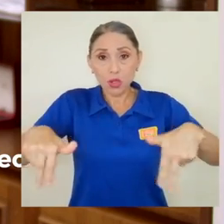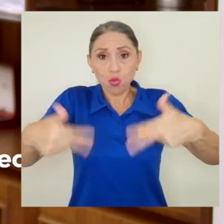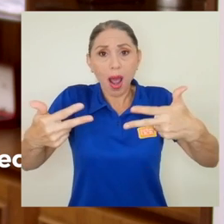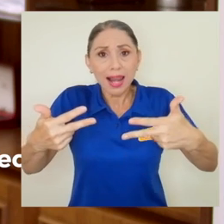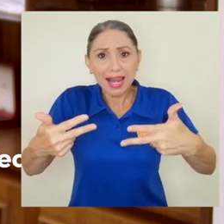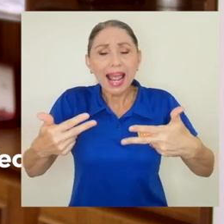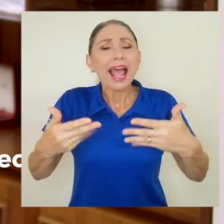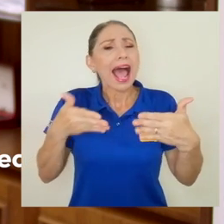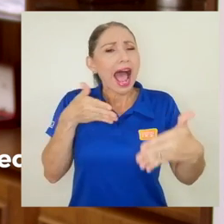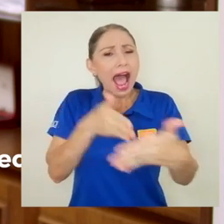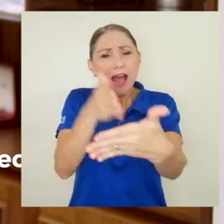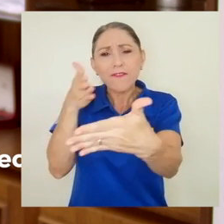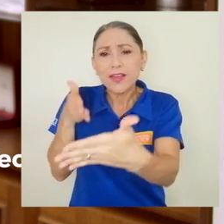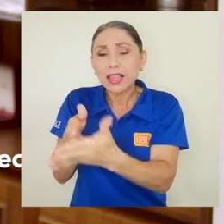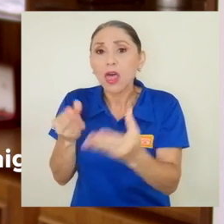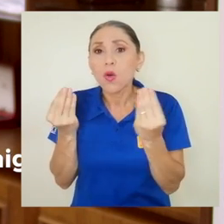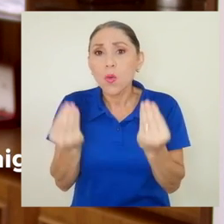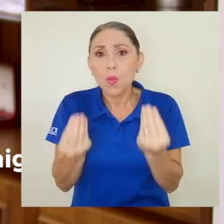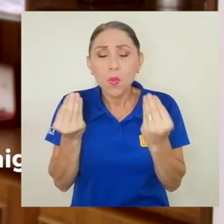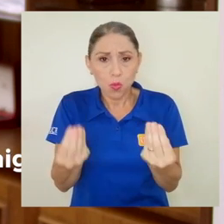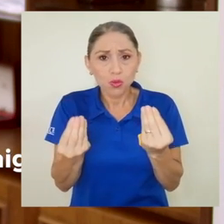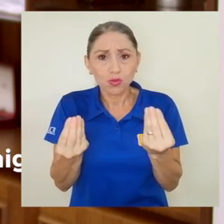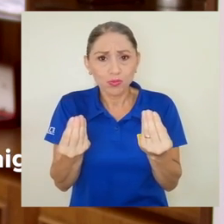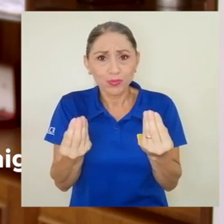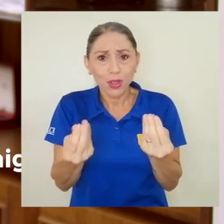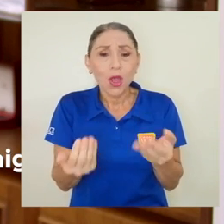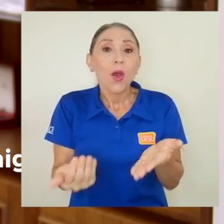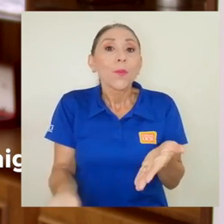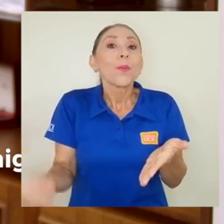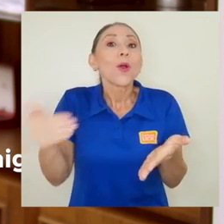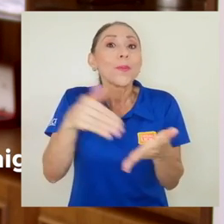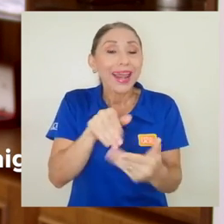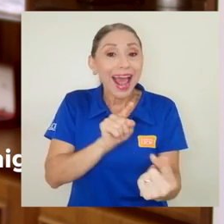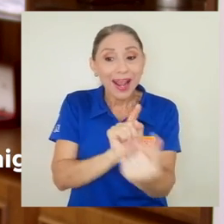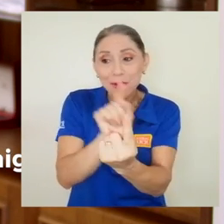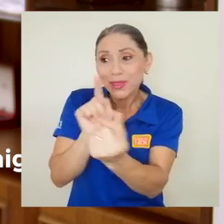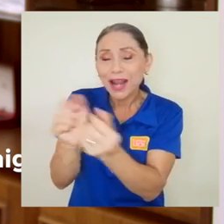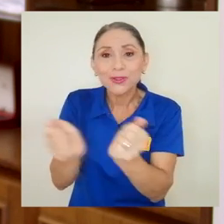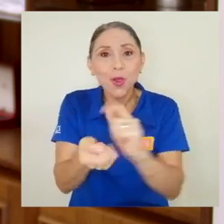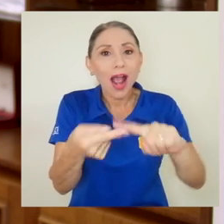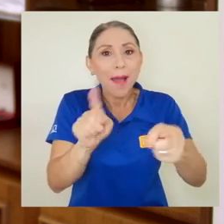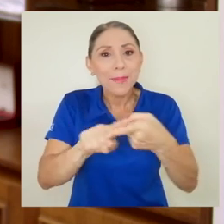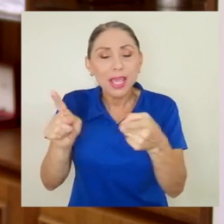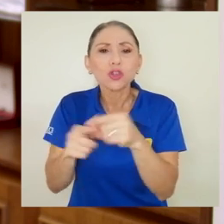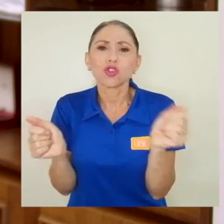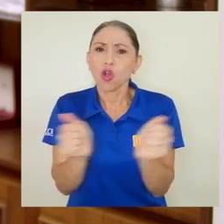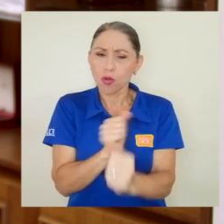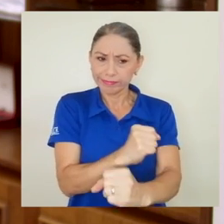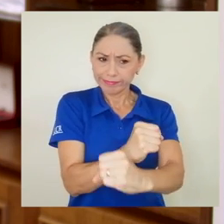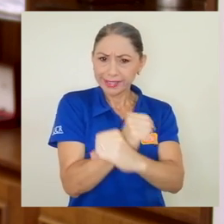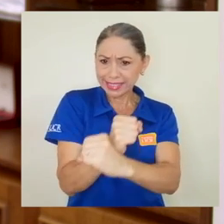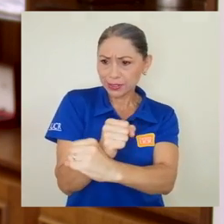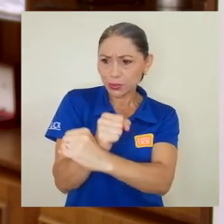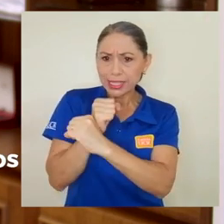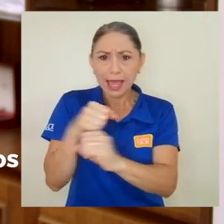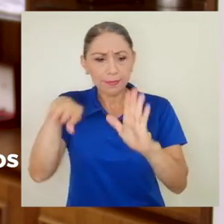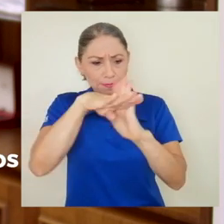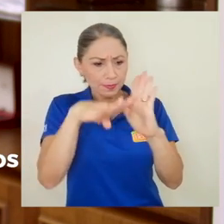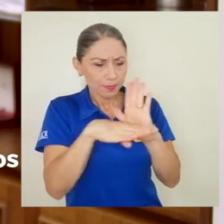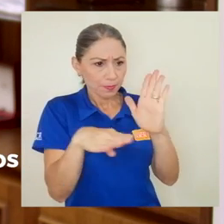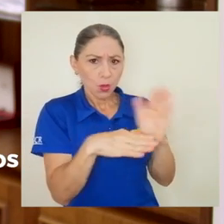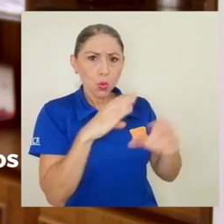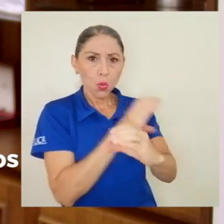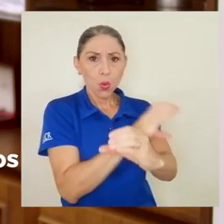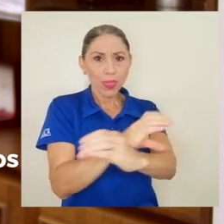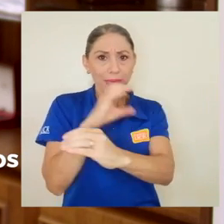factores que nos ha afectado más volver a encontrarnos con nuestros amigos y amigas acatando todas las medidas sanitarias es